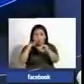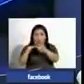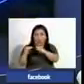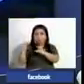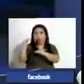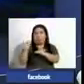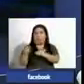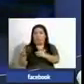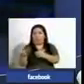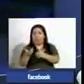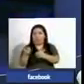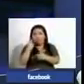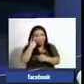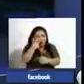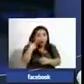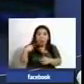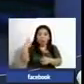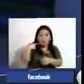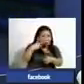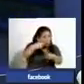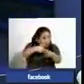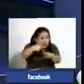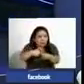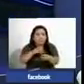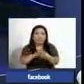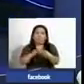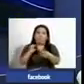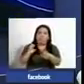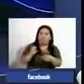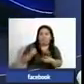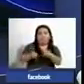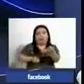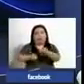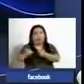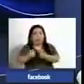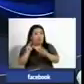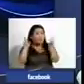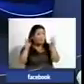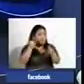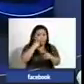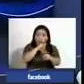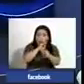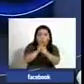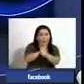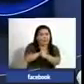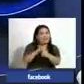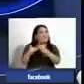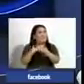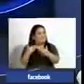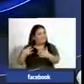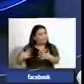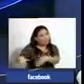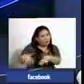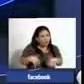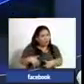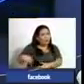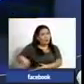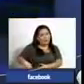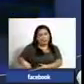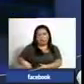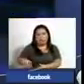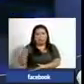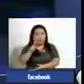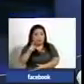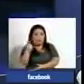de personas en gasolineras o circulando por las calles. El coronavirus no es un juego y aunque muchas personas,